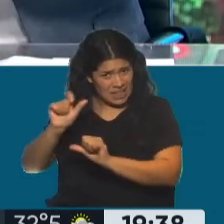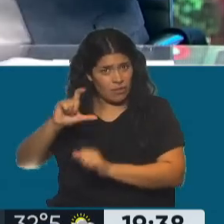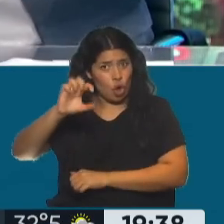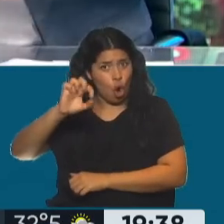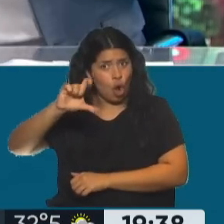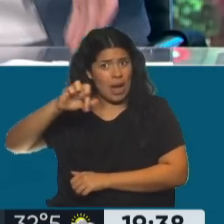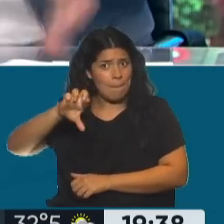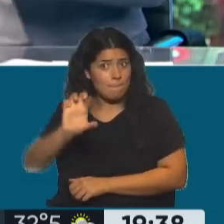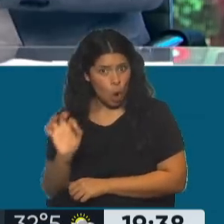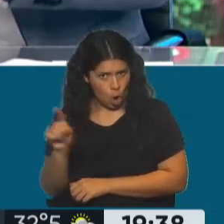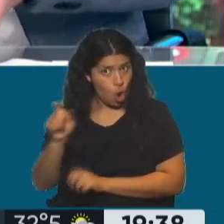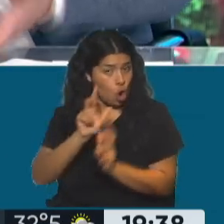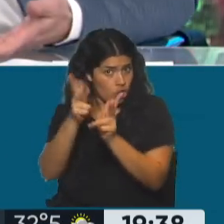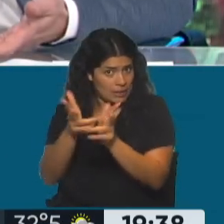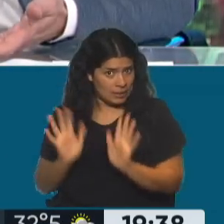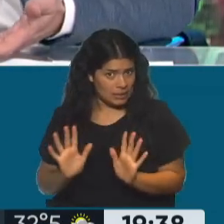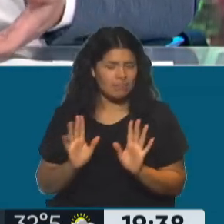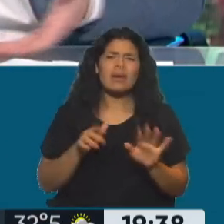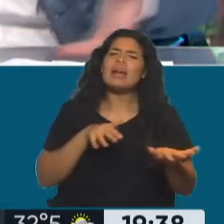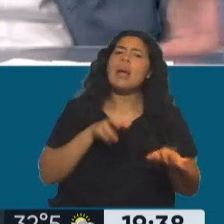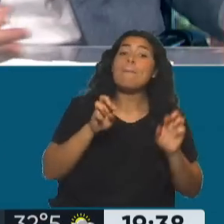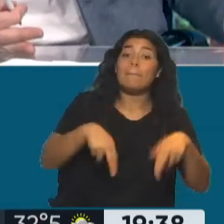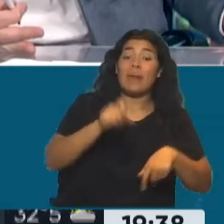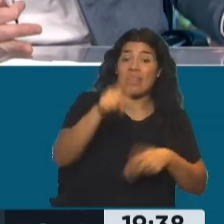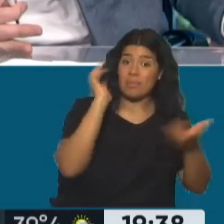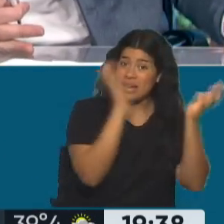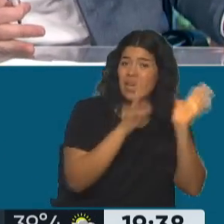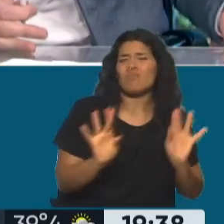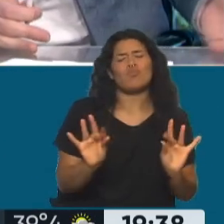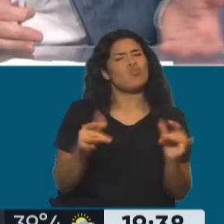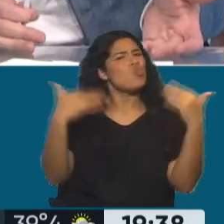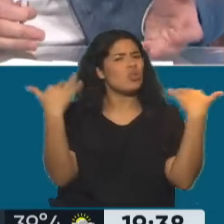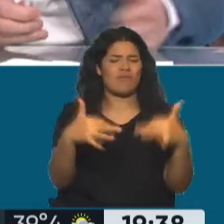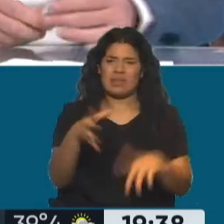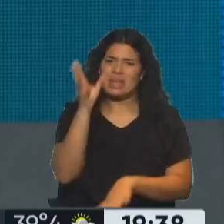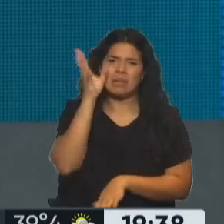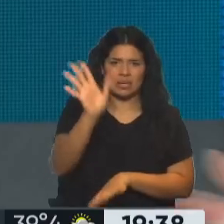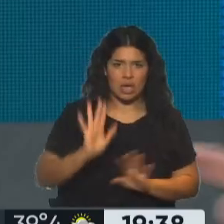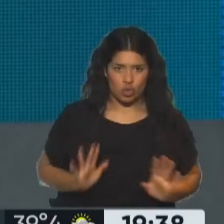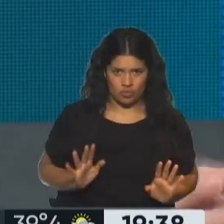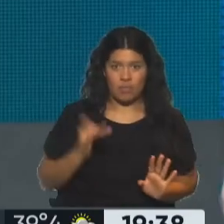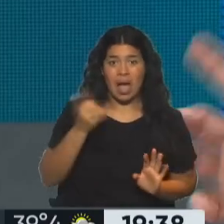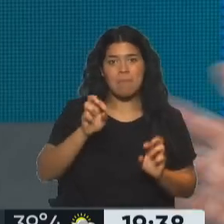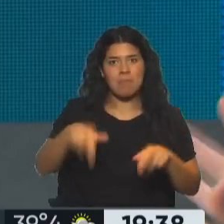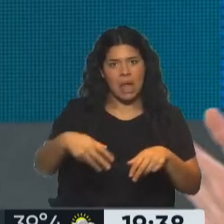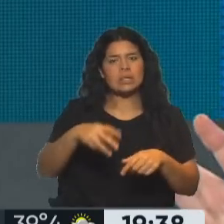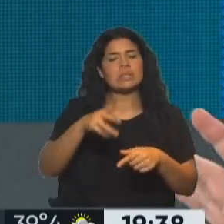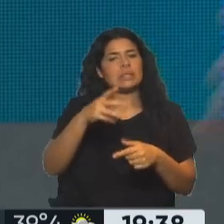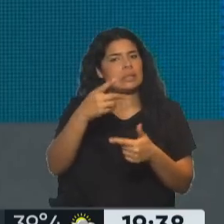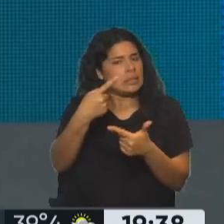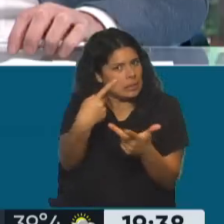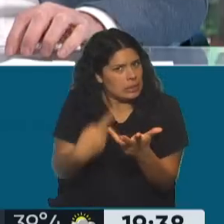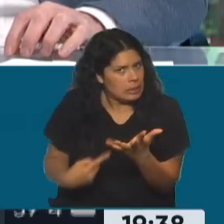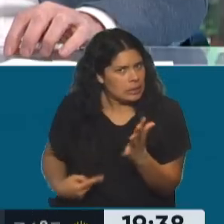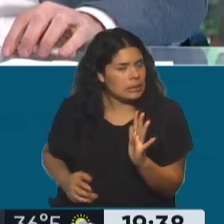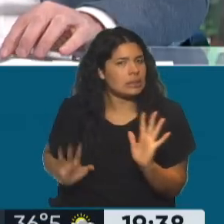yo, no es mi opinión, dice él, es muy difícil. Por eso, la cuestión del plan Bonex tampoco hay que descartarla. Son primos hermanas, ¿no?